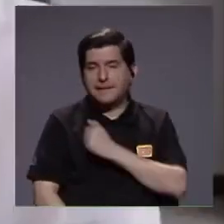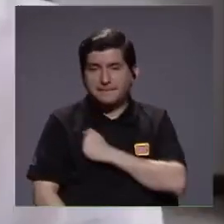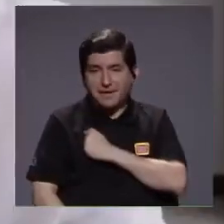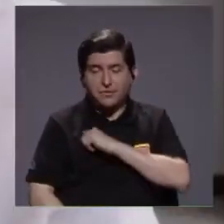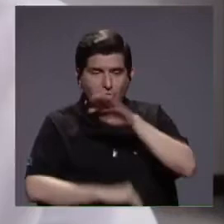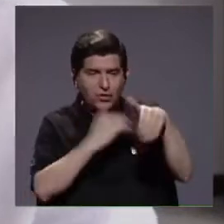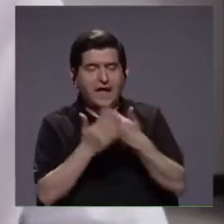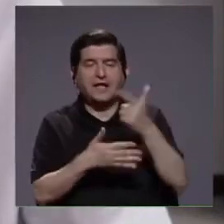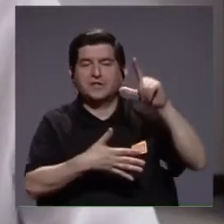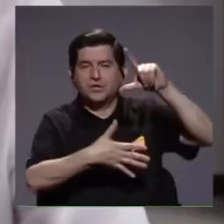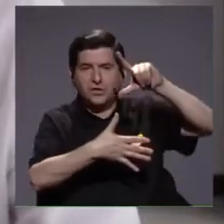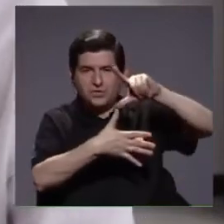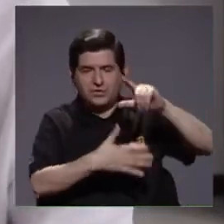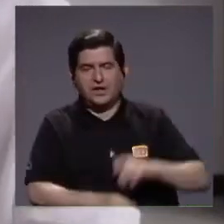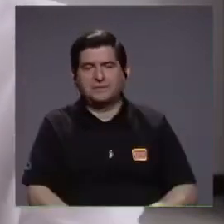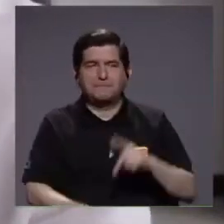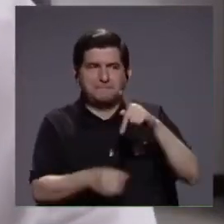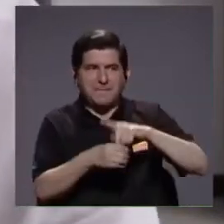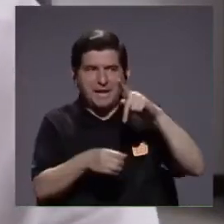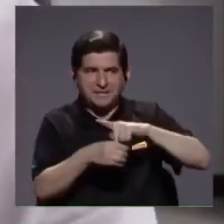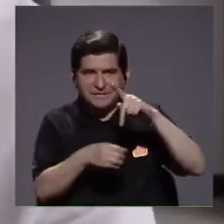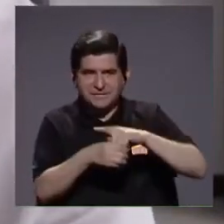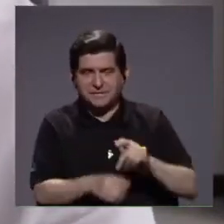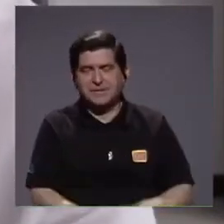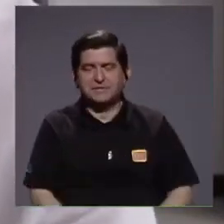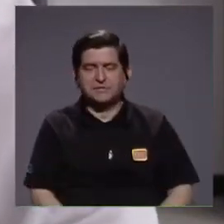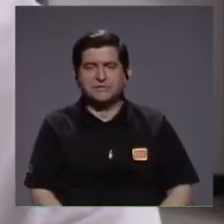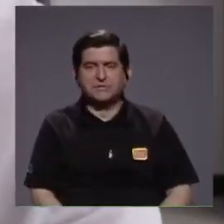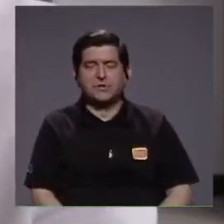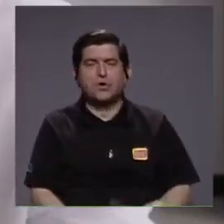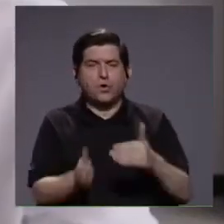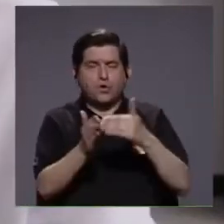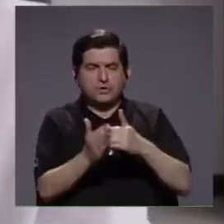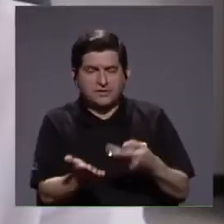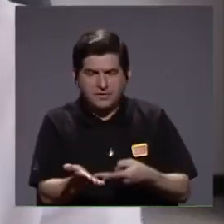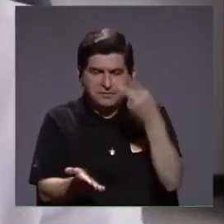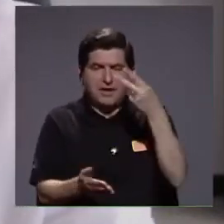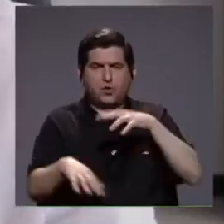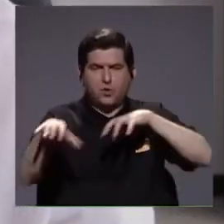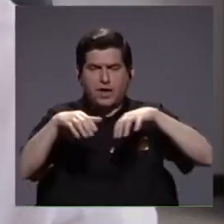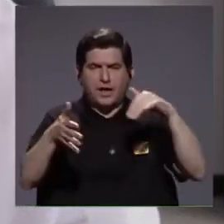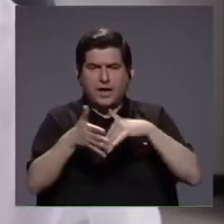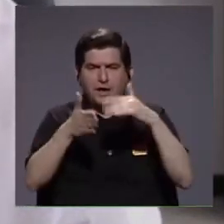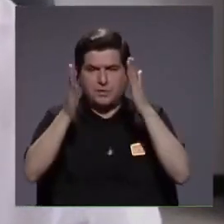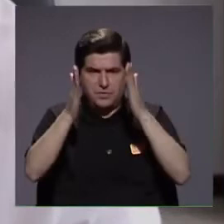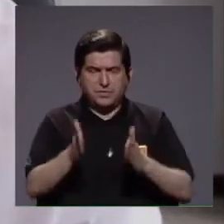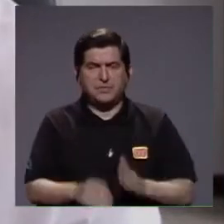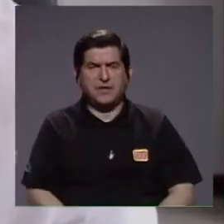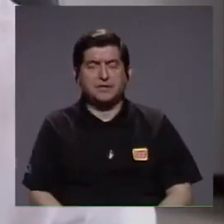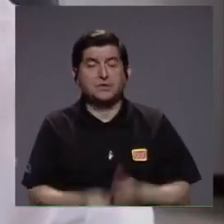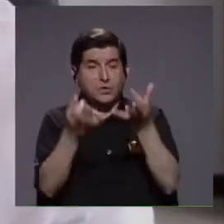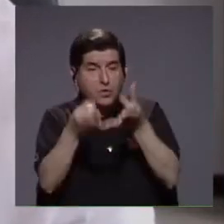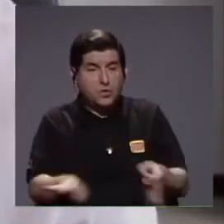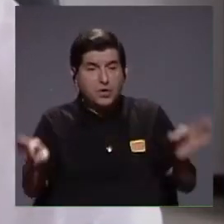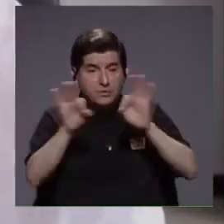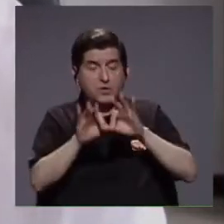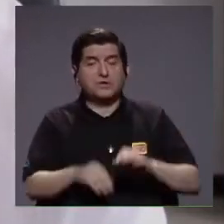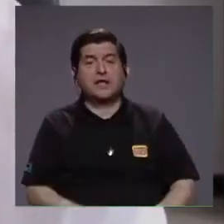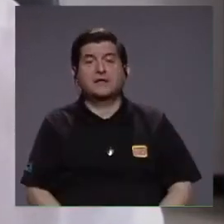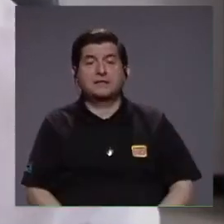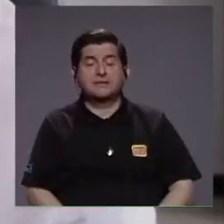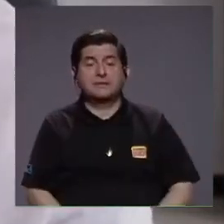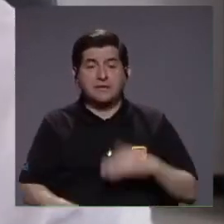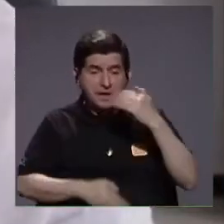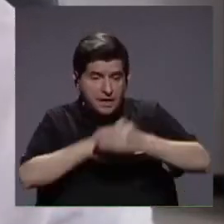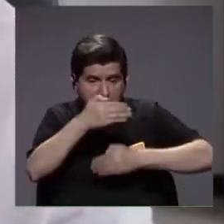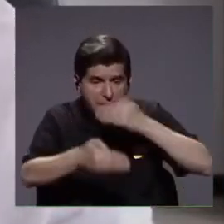Perdón, en toda América Latina, la participación, la reivindicación del movimiento estudiantil ha marcado una gran pauta en el desarrollo